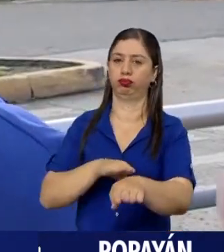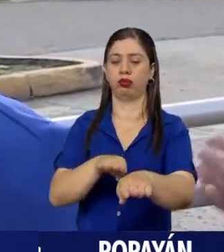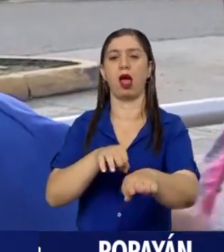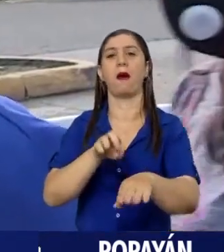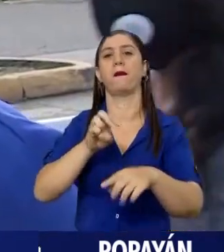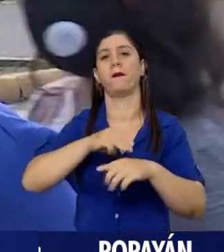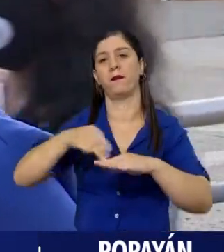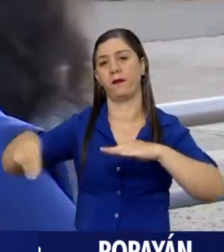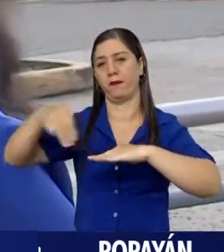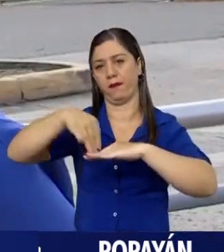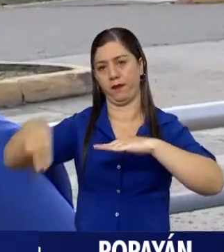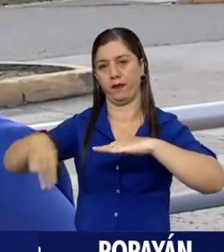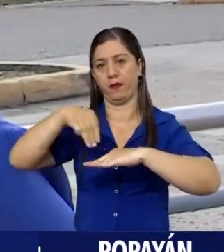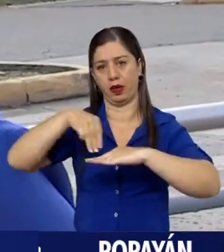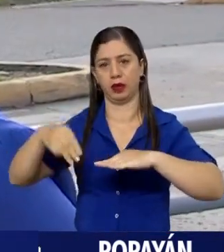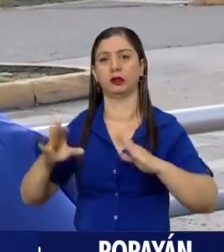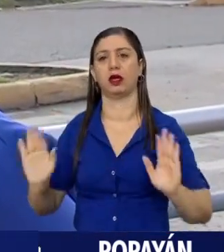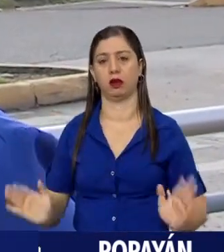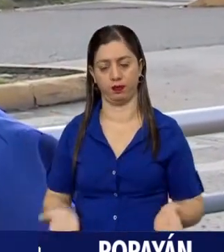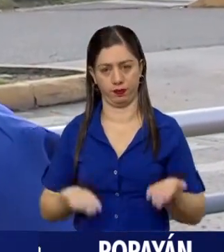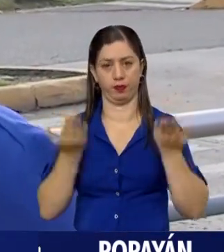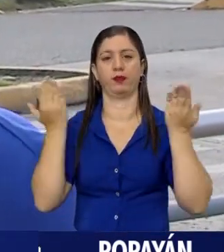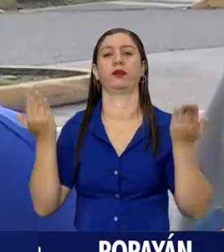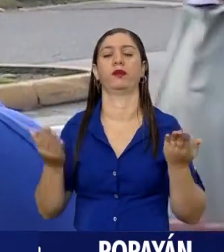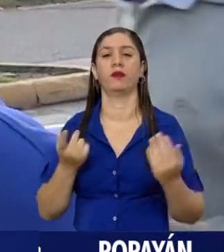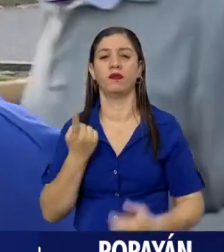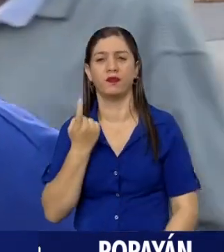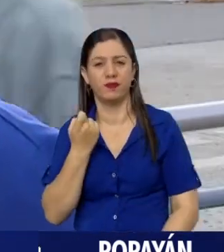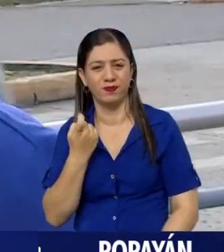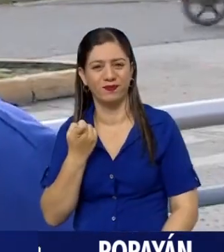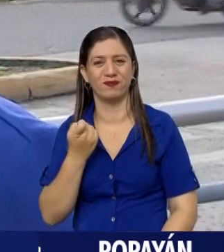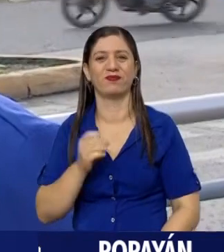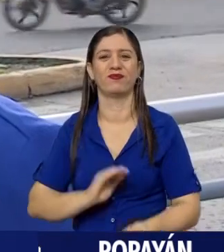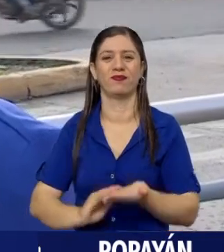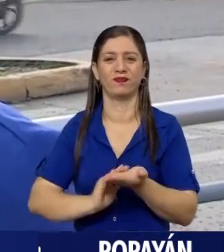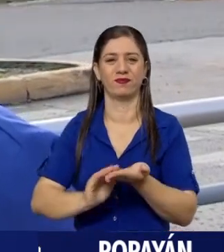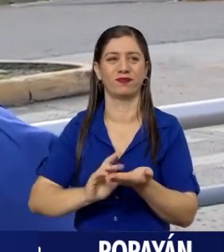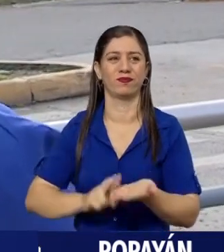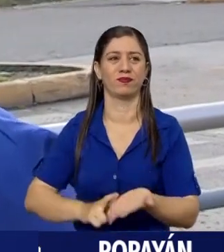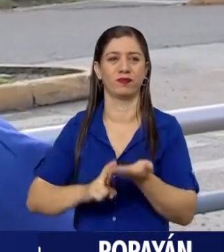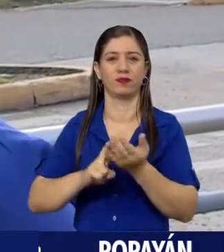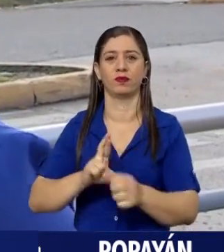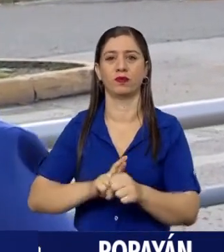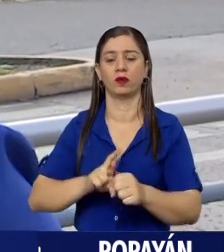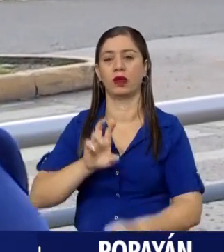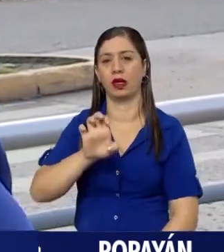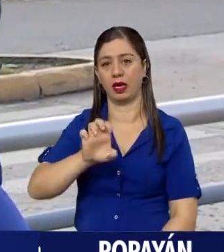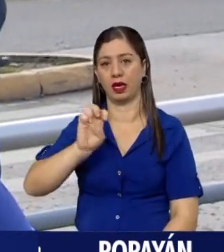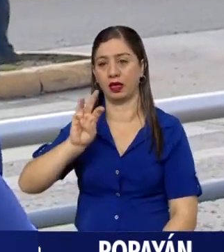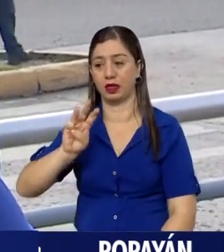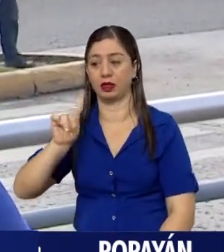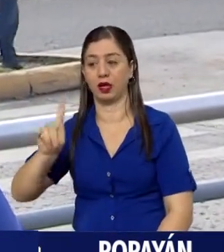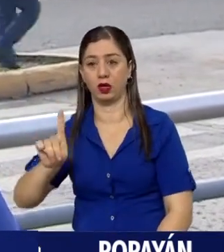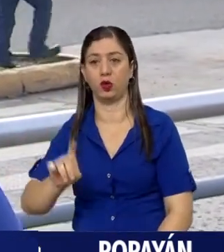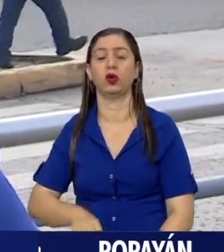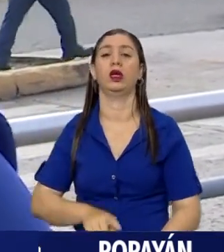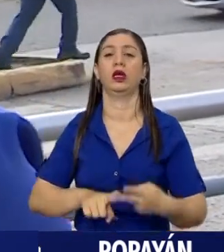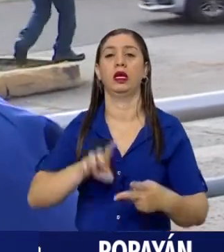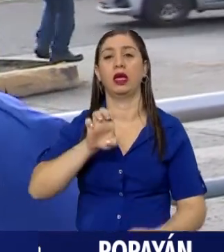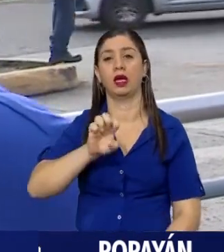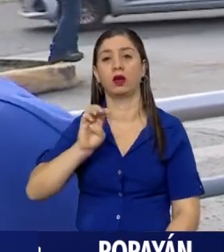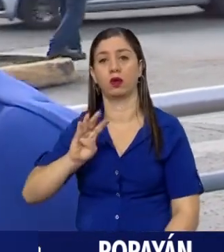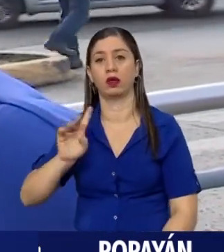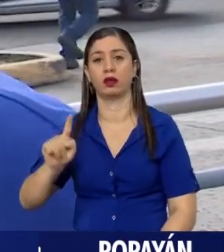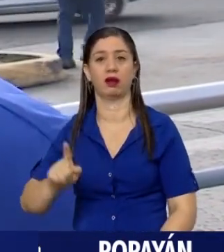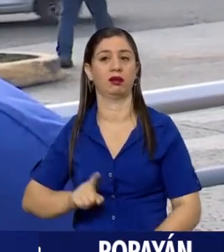Meléndez. La frecuencia ha mejorado, pero faltan que pongan, restablezcan las rutas en 31 y en 41, las expresas que nos